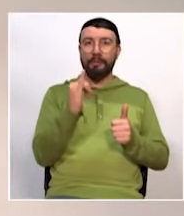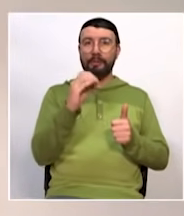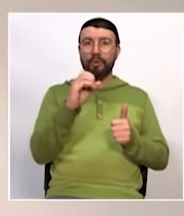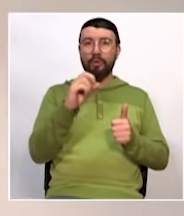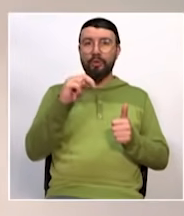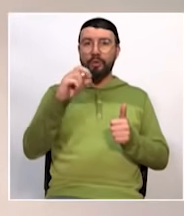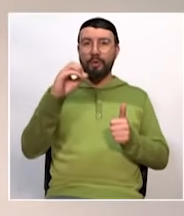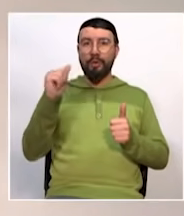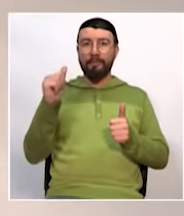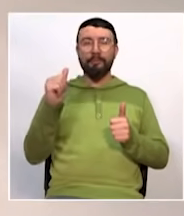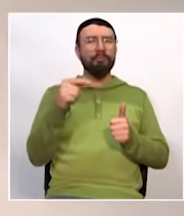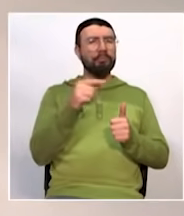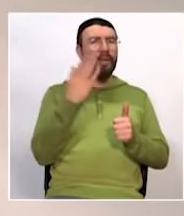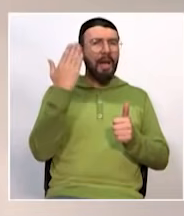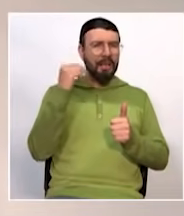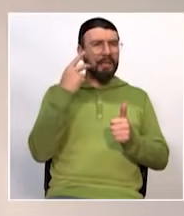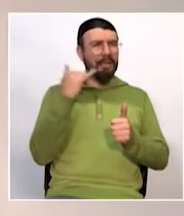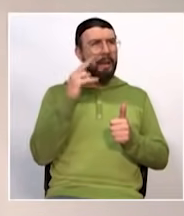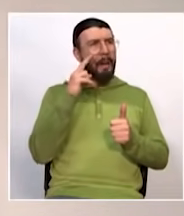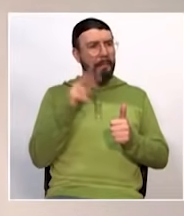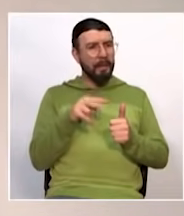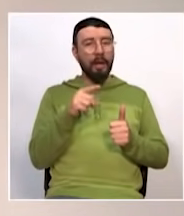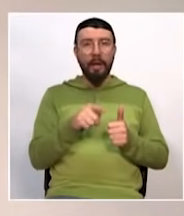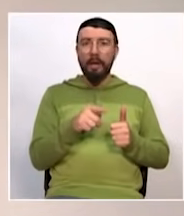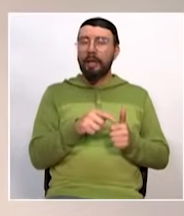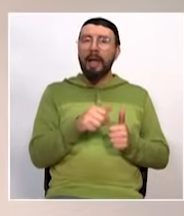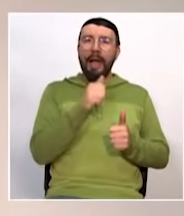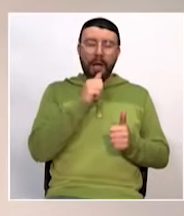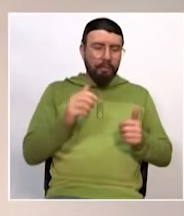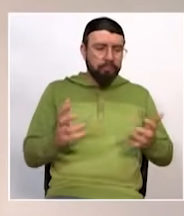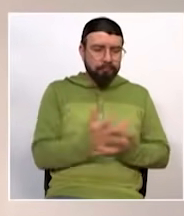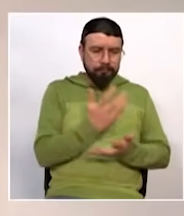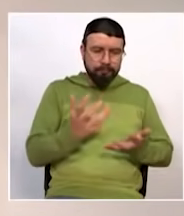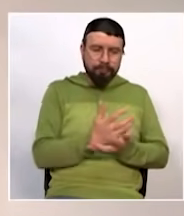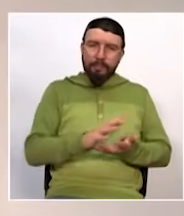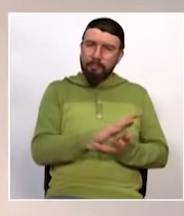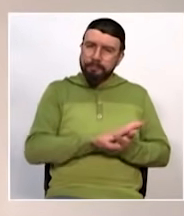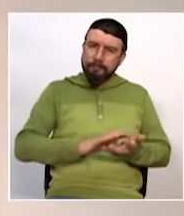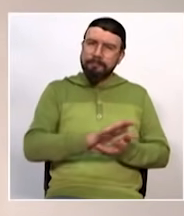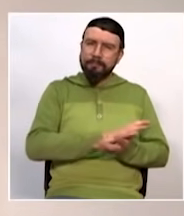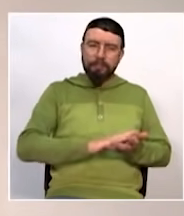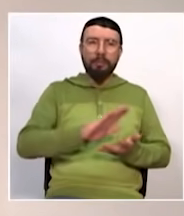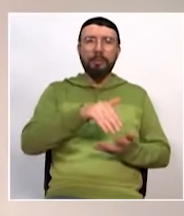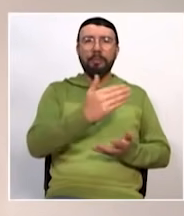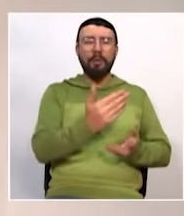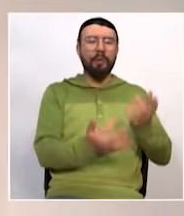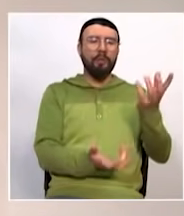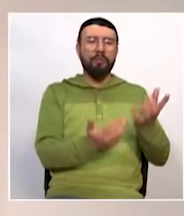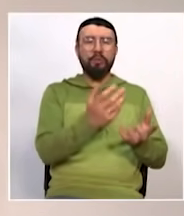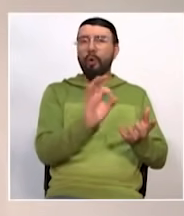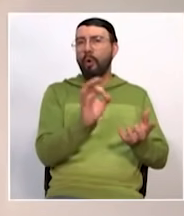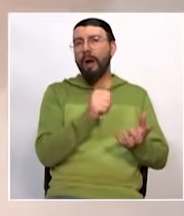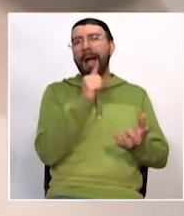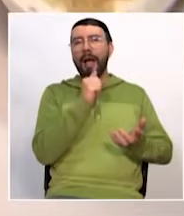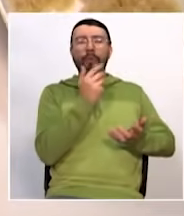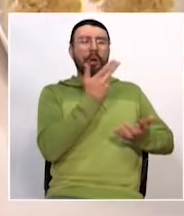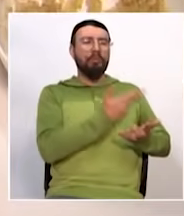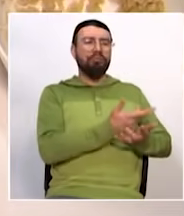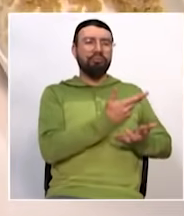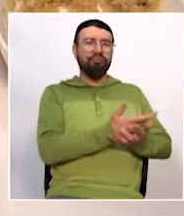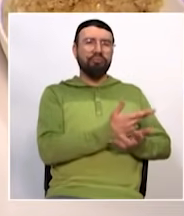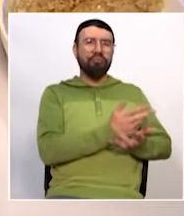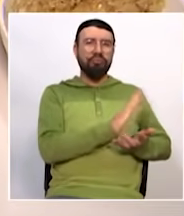como hemos visto en programas anteriores hay que lavarla muy bien después cocinarla o dejarla en remojo y